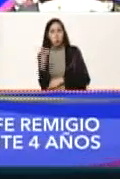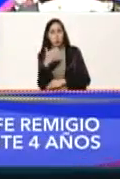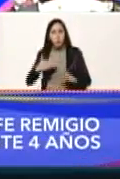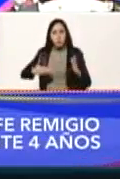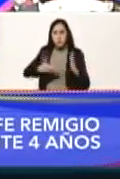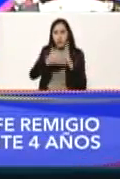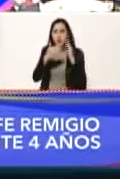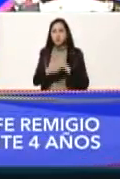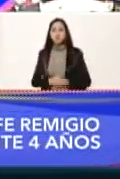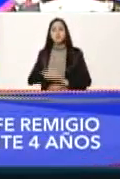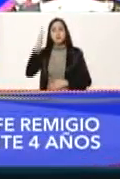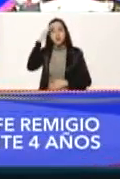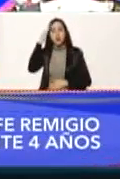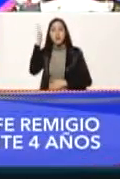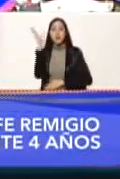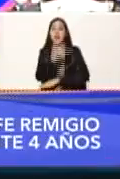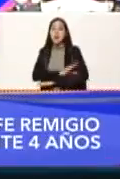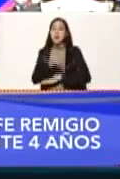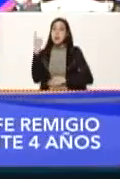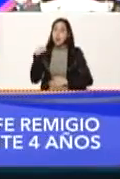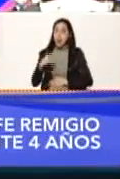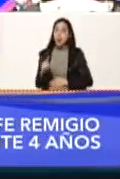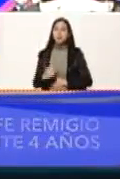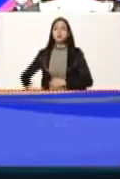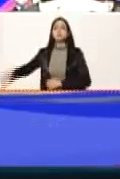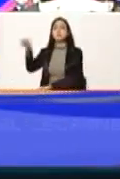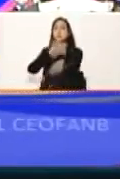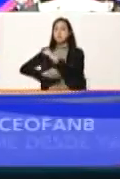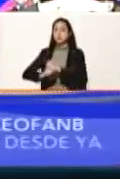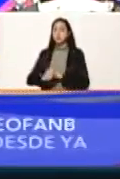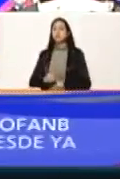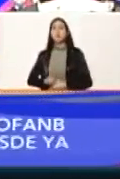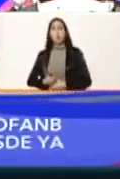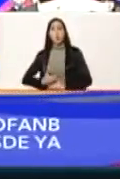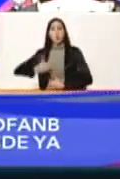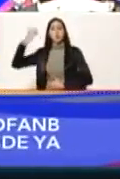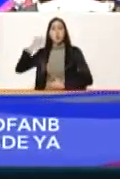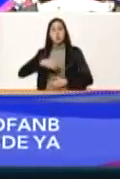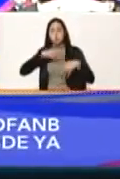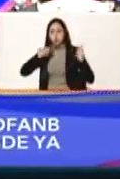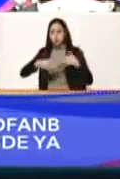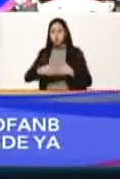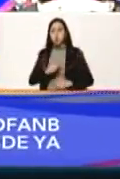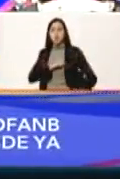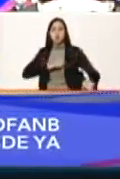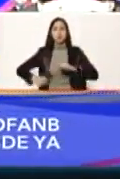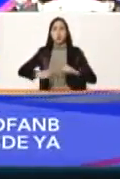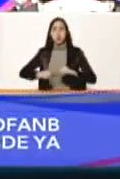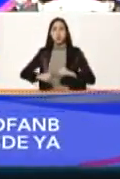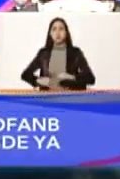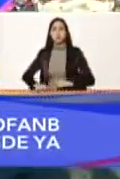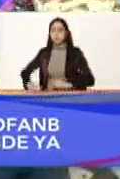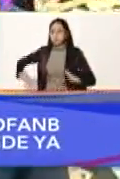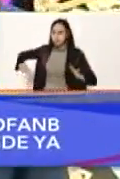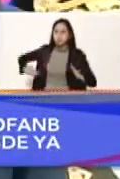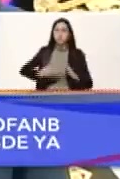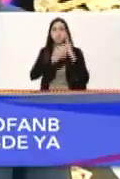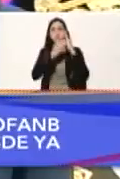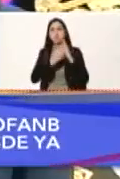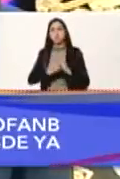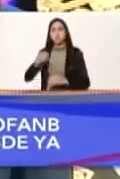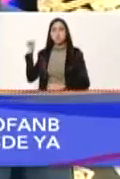tener capacidad para mover los equipos, para mover las tropas y para reventarle los dientes